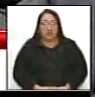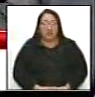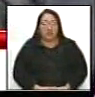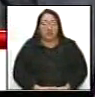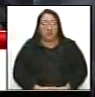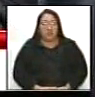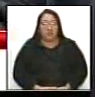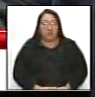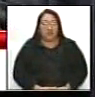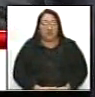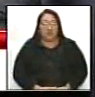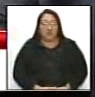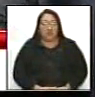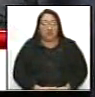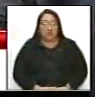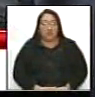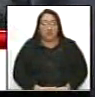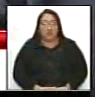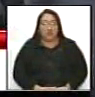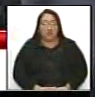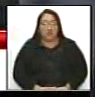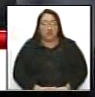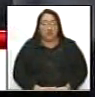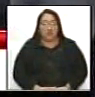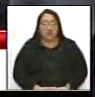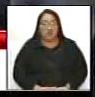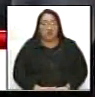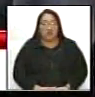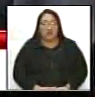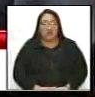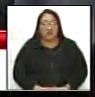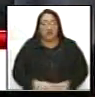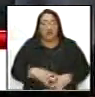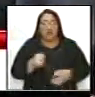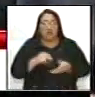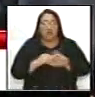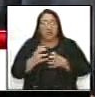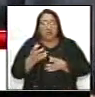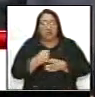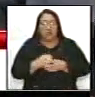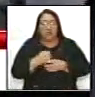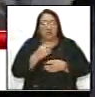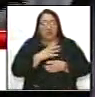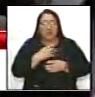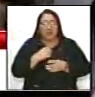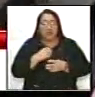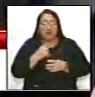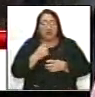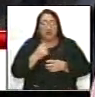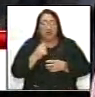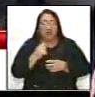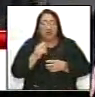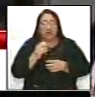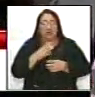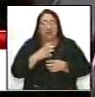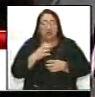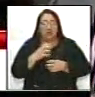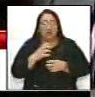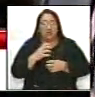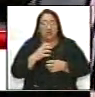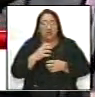En la última semana de representación recibí a su teniente gobernador y la verdad nadie los